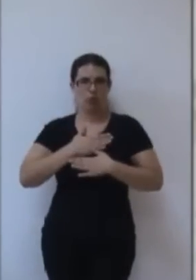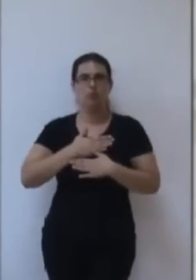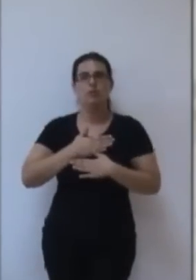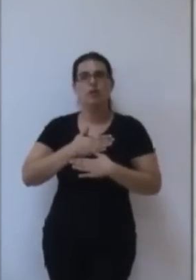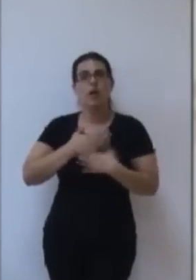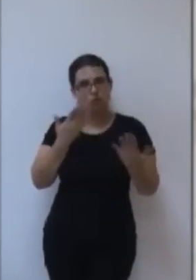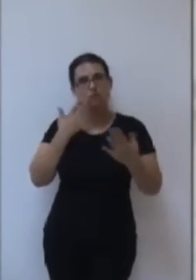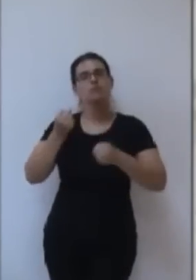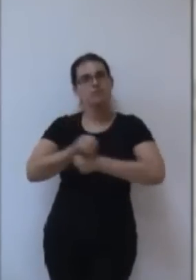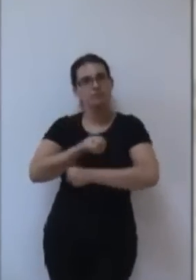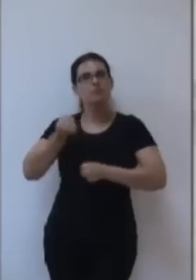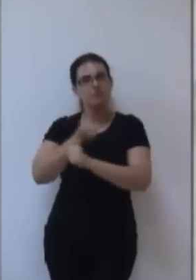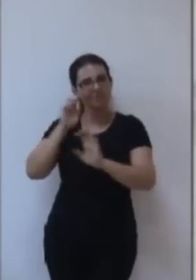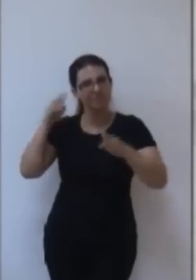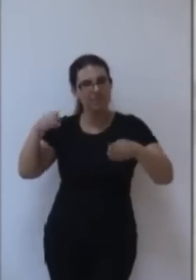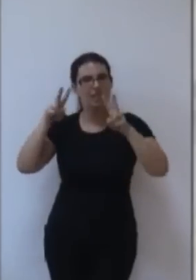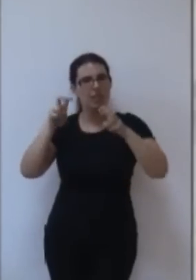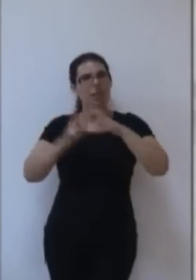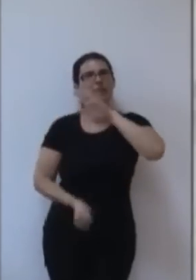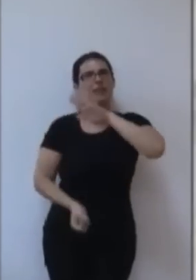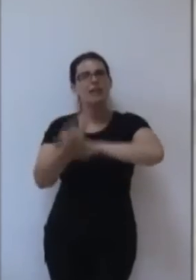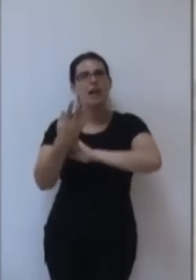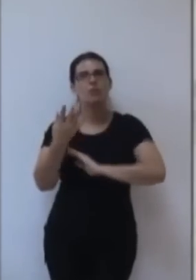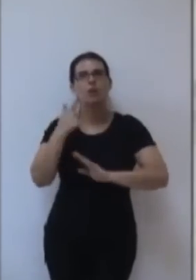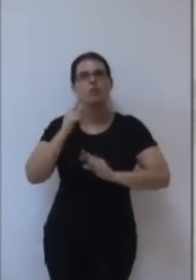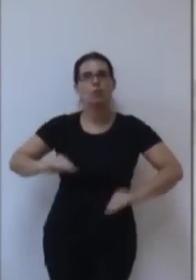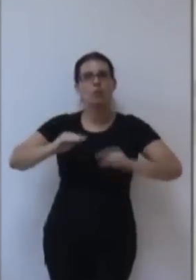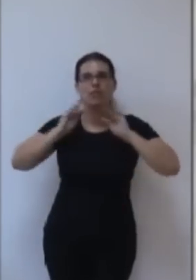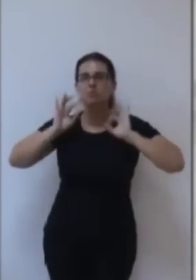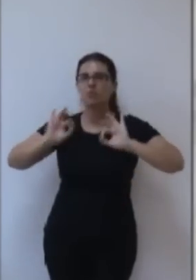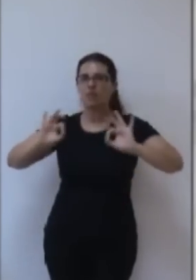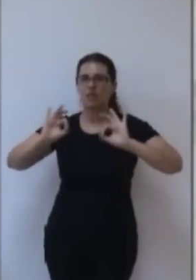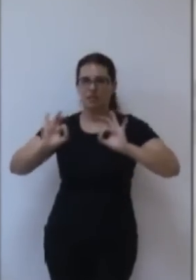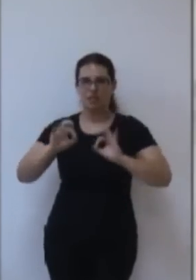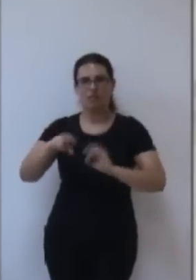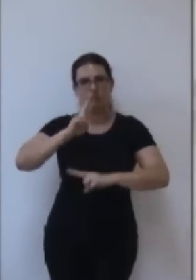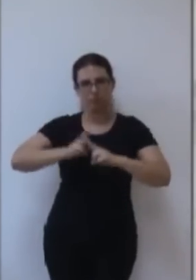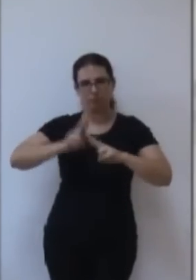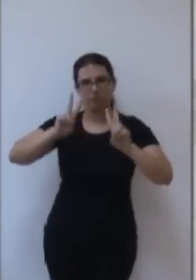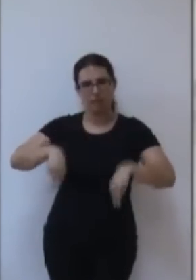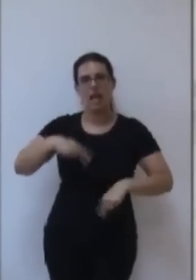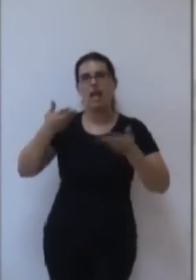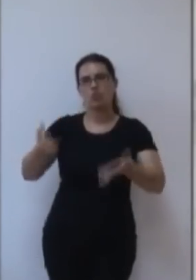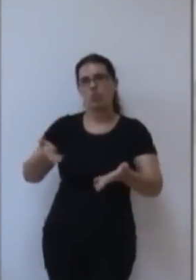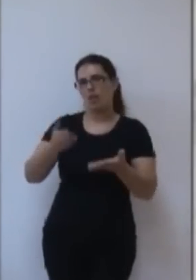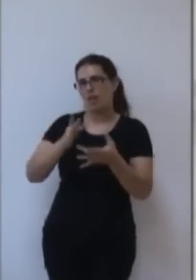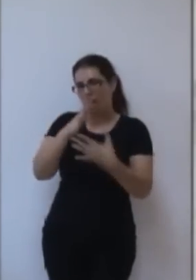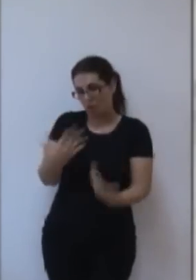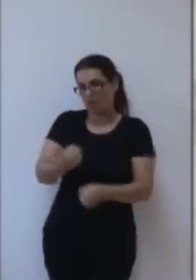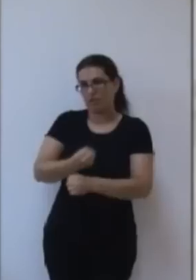que se trabajó en la línea de eso, de crear una formación específica. Digamos que esa sería la ayuda técnica con la que se